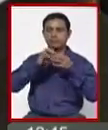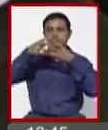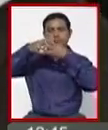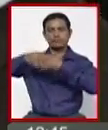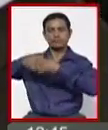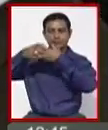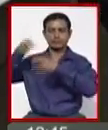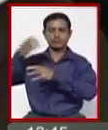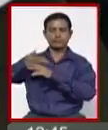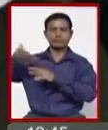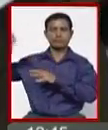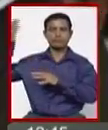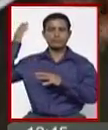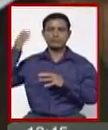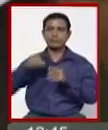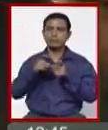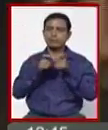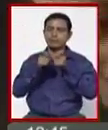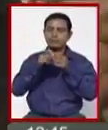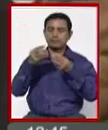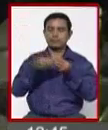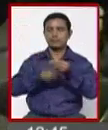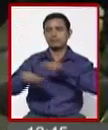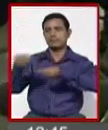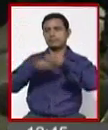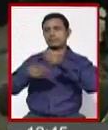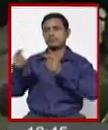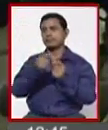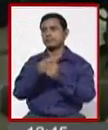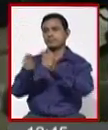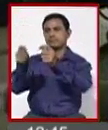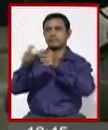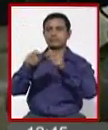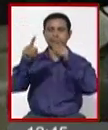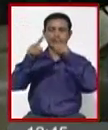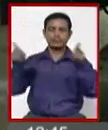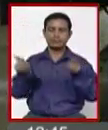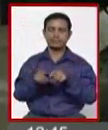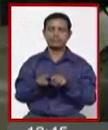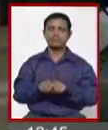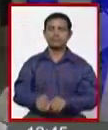Comercialización, además de director de Comercialización, Transporte y Almacenaje de Hidrocarburos.